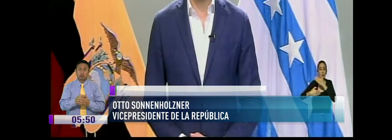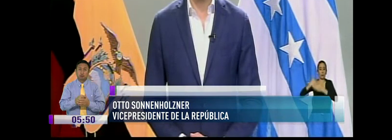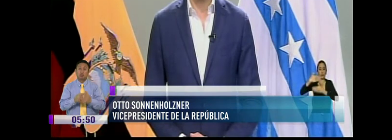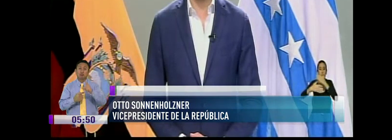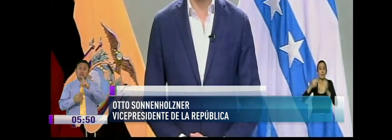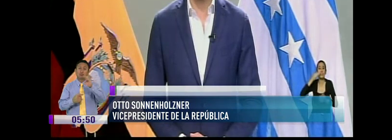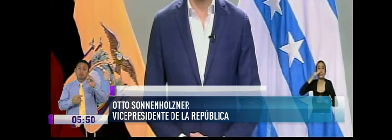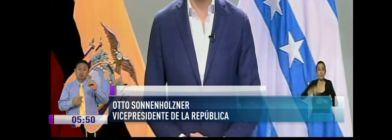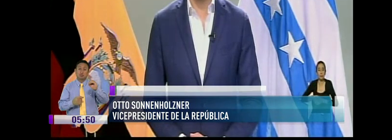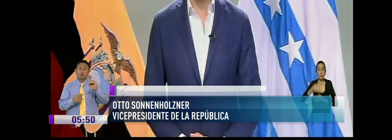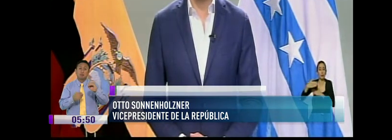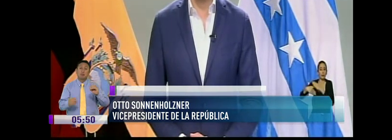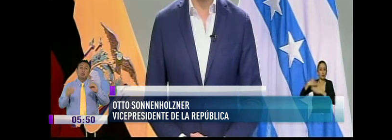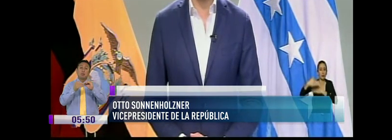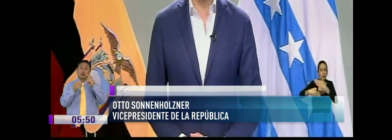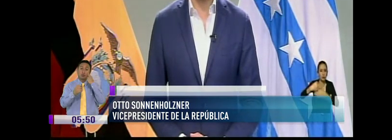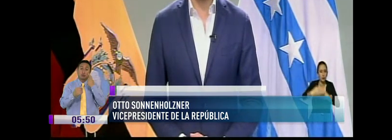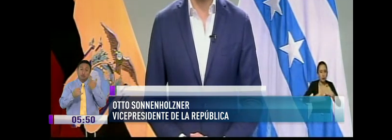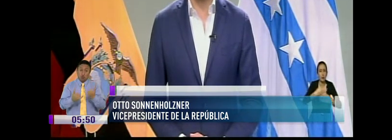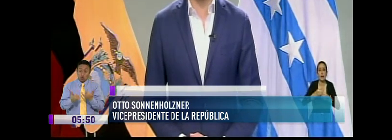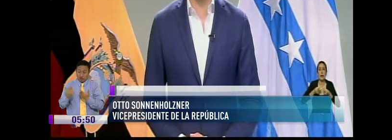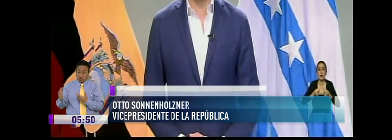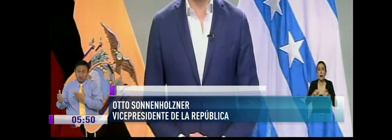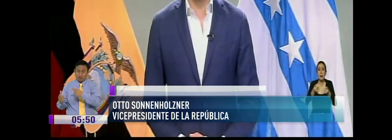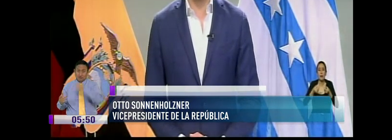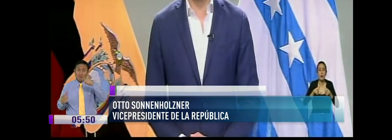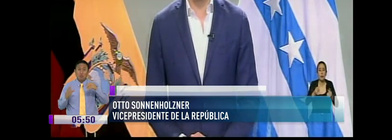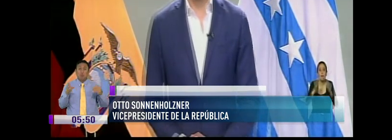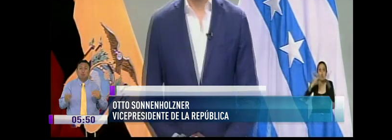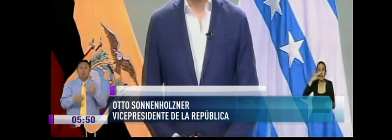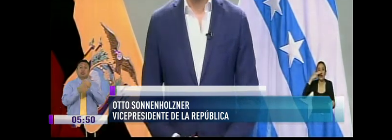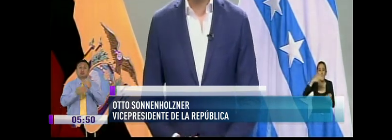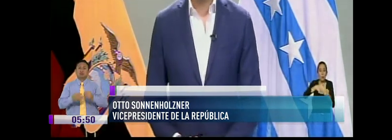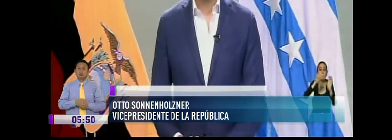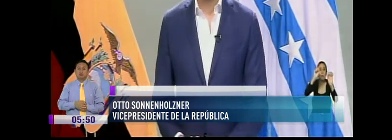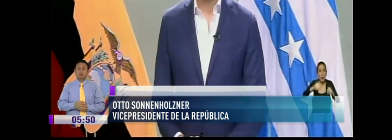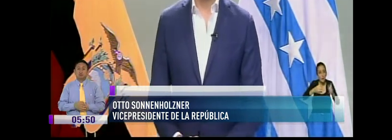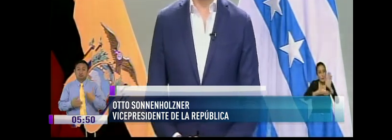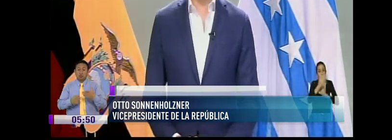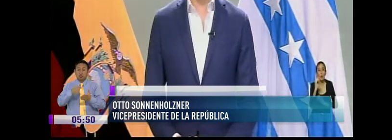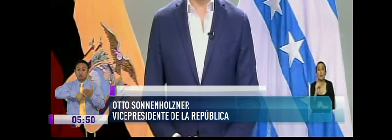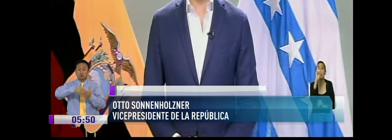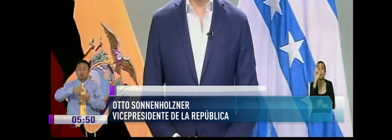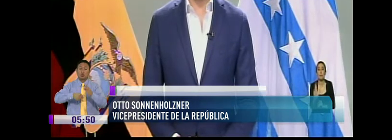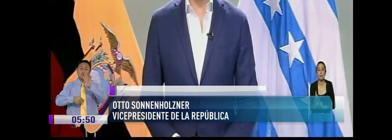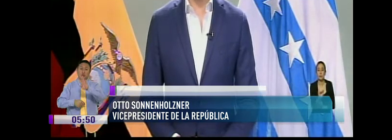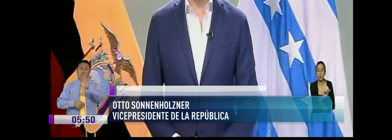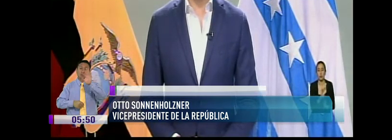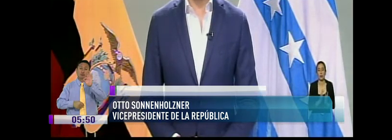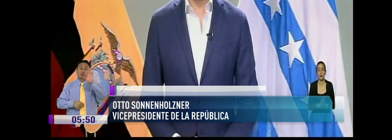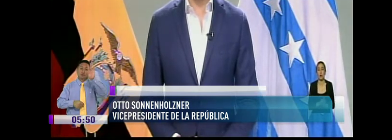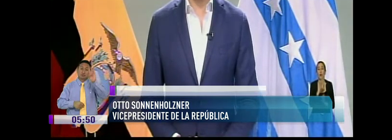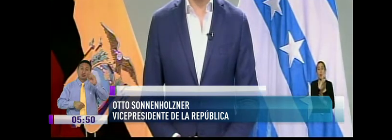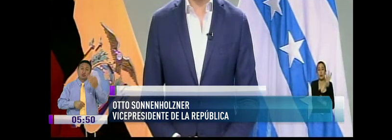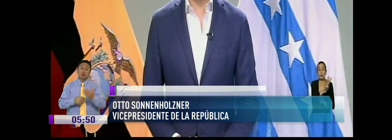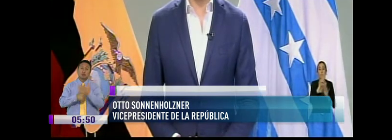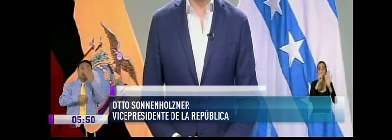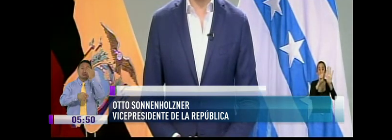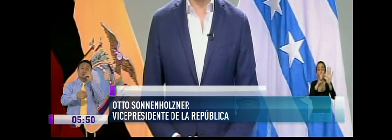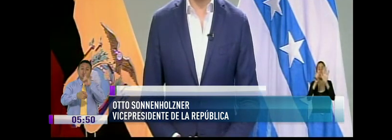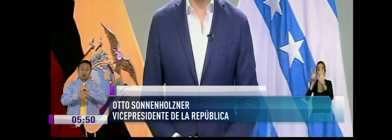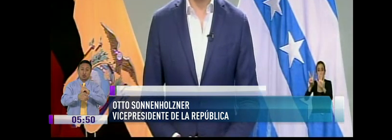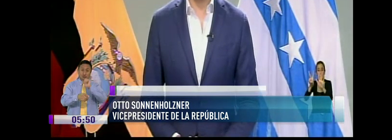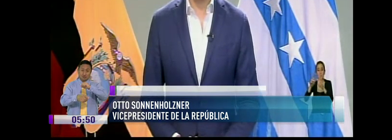pruebas diarias adicionales a la capacidad ya instalada en la ciudad de Guayaquil. Hemos contratado 497 nuevos médicos para atender